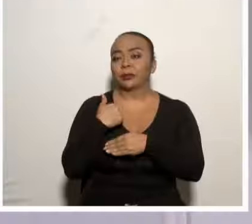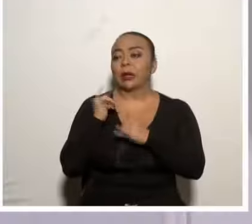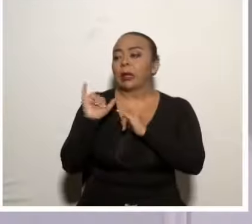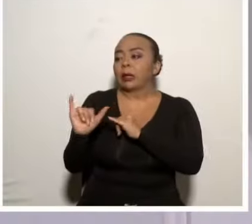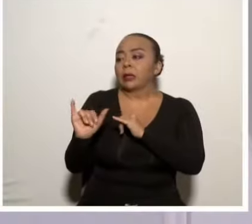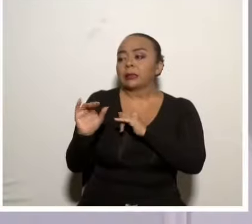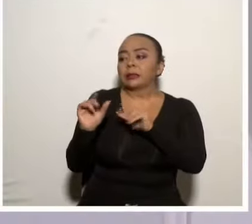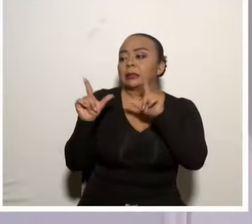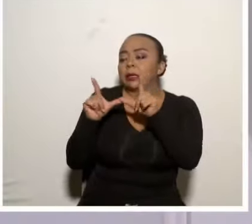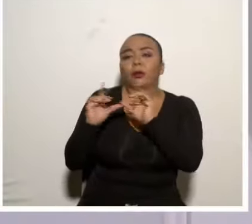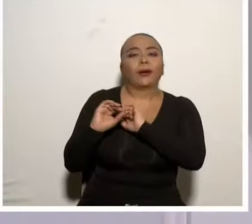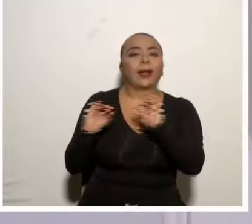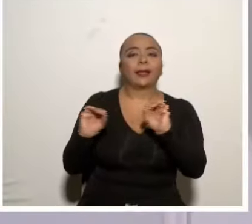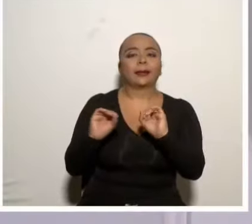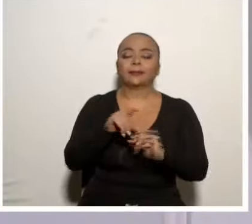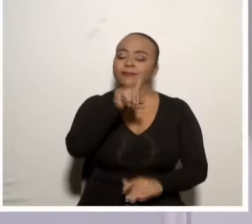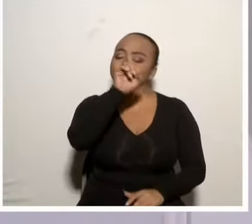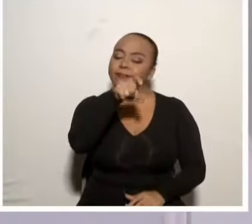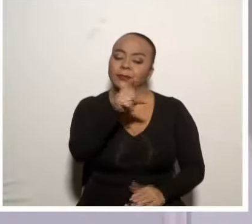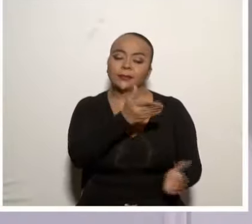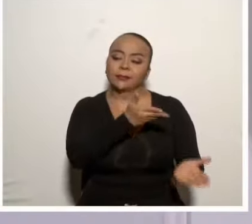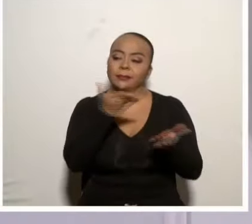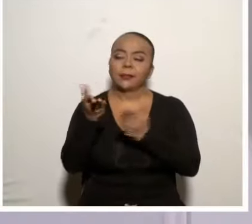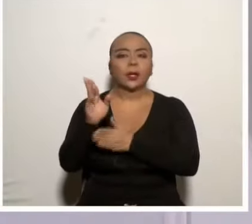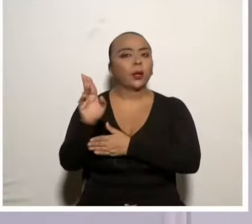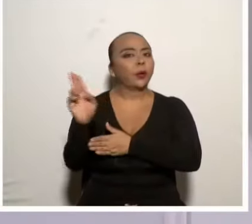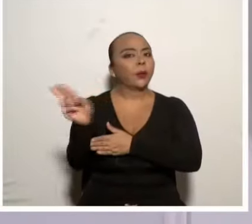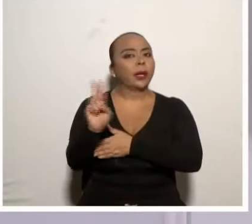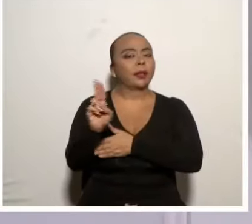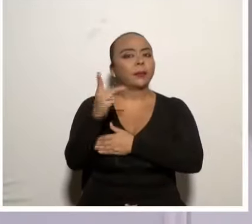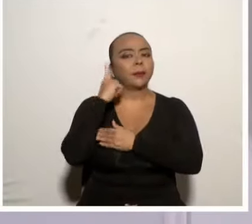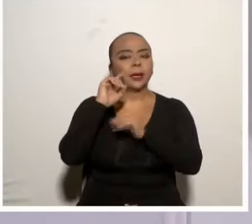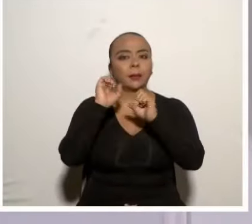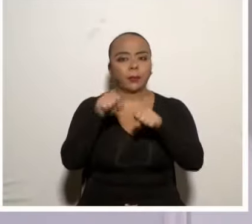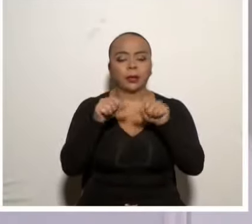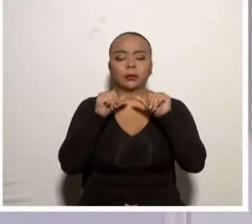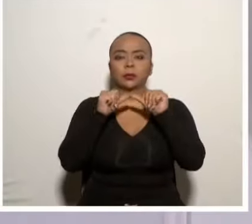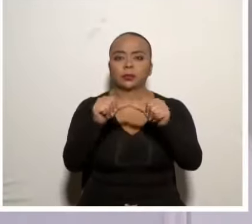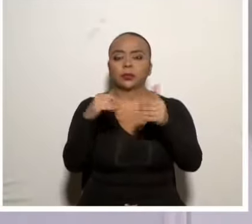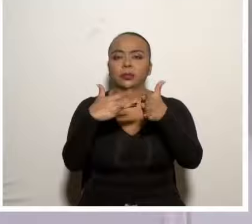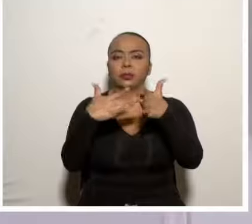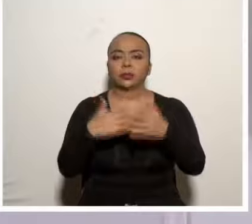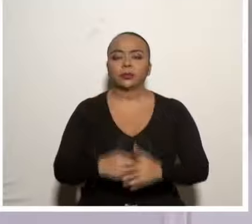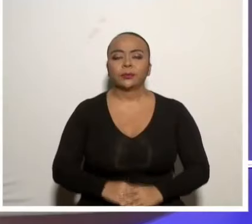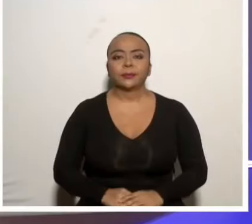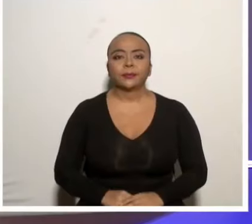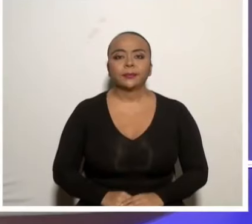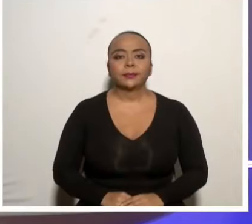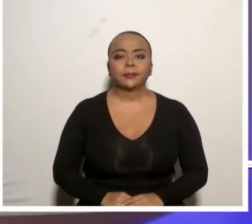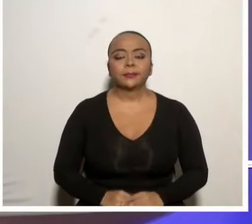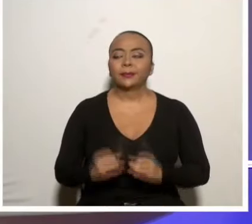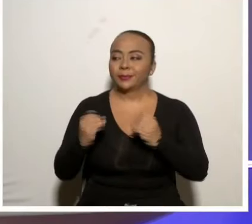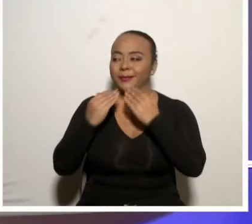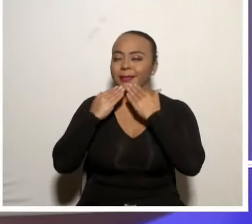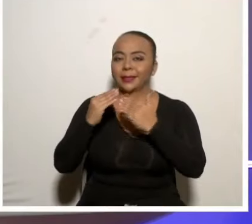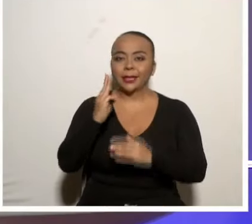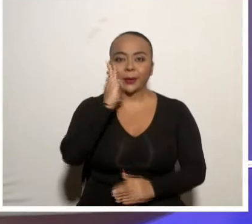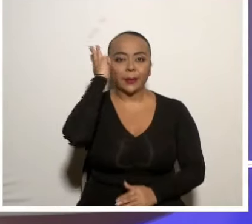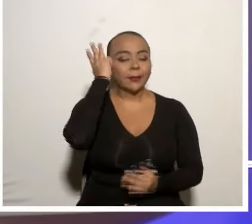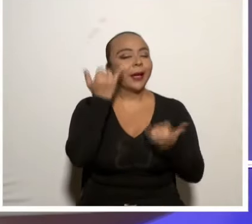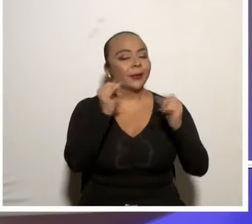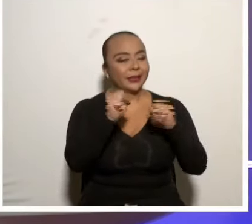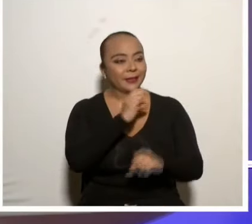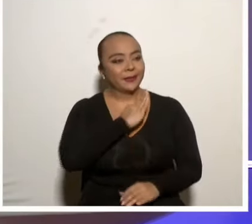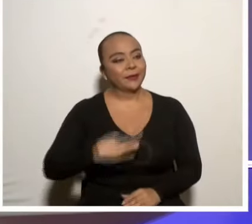sin ese título. Es necesario que se los demos urgentemente para que puedan continuar los estudios. Muchas gracias, don Welmer. Ahora